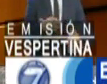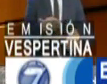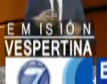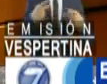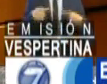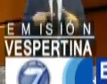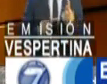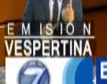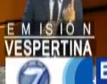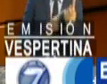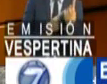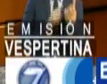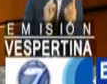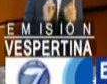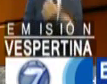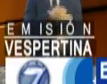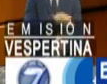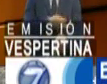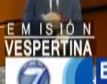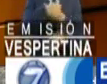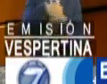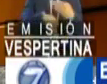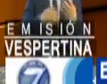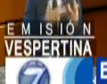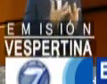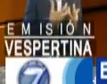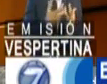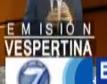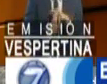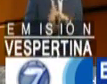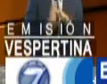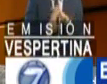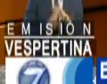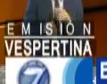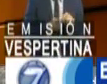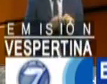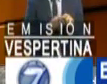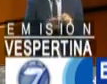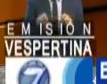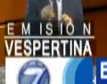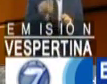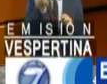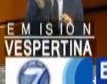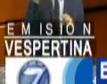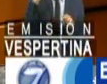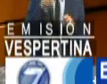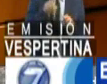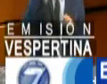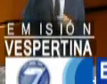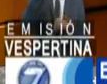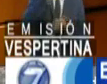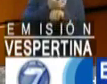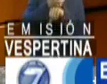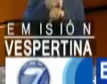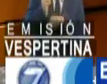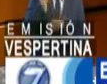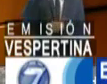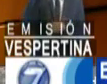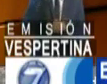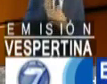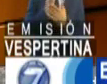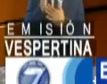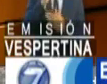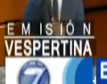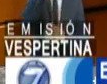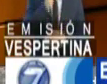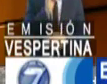que se dirigen al norte para tratar de encontrar las oportunidades que nosotros les hemos negado. Ellos